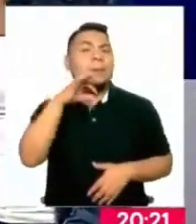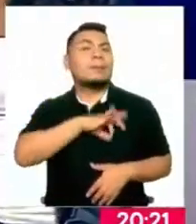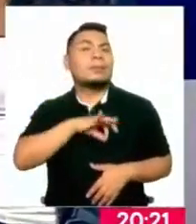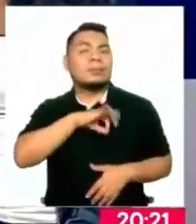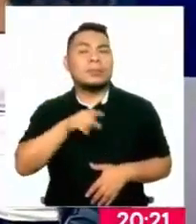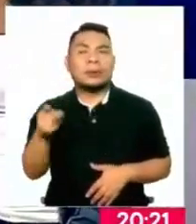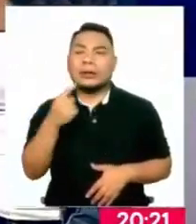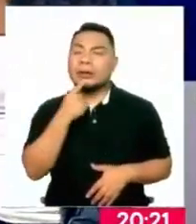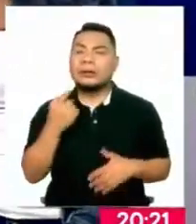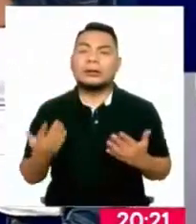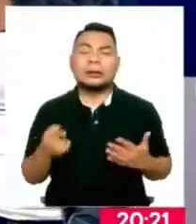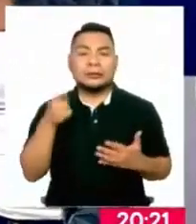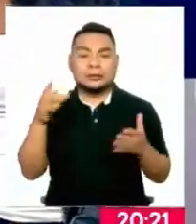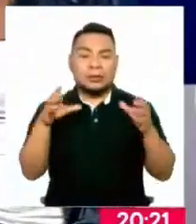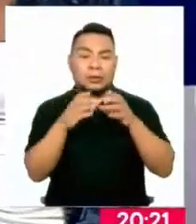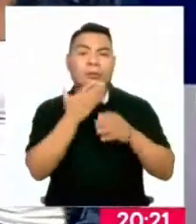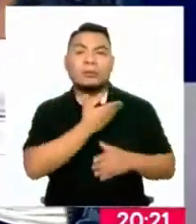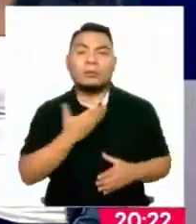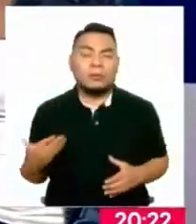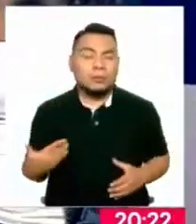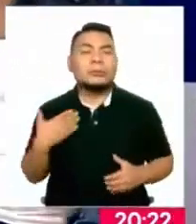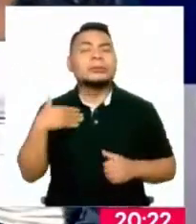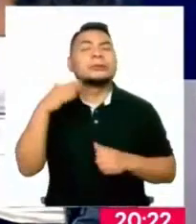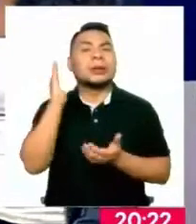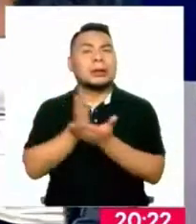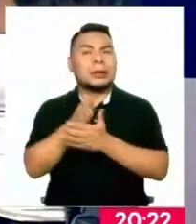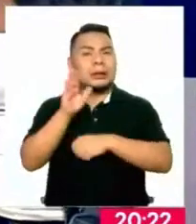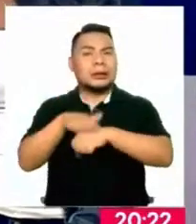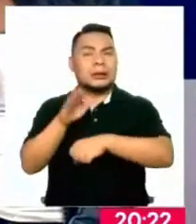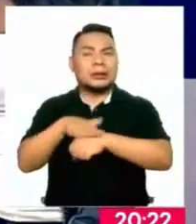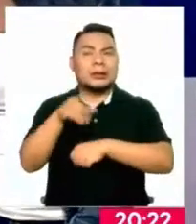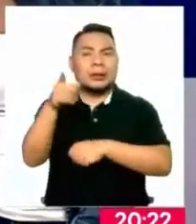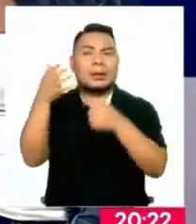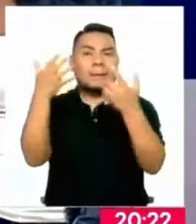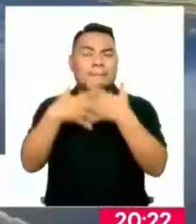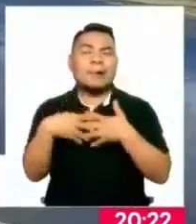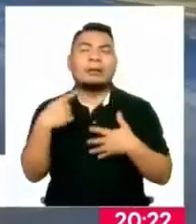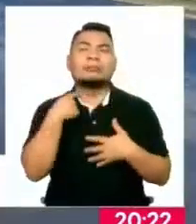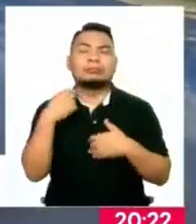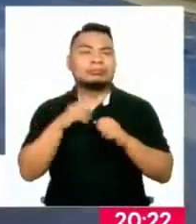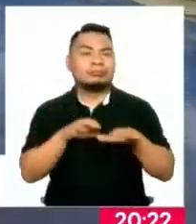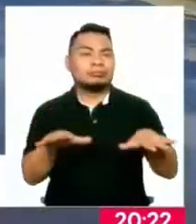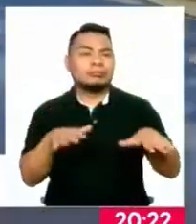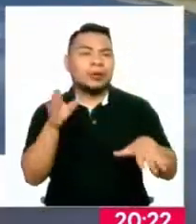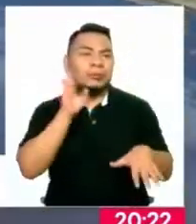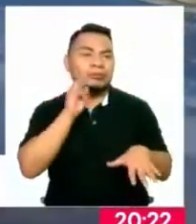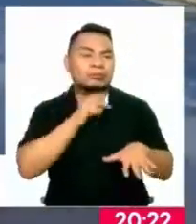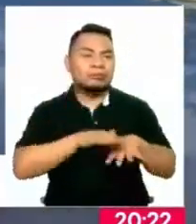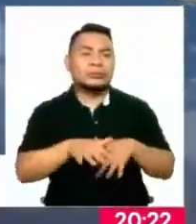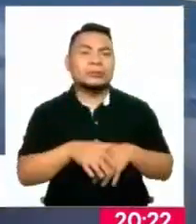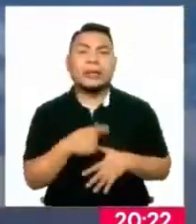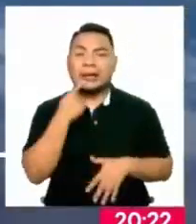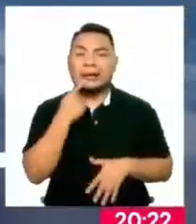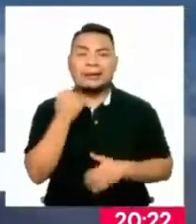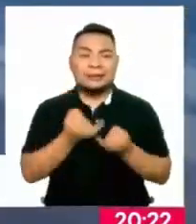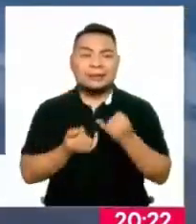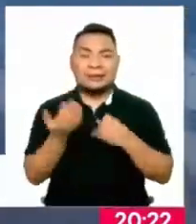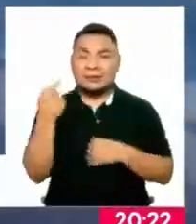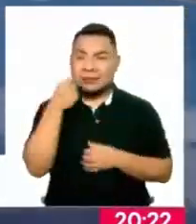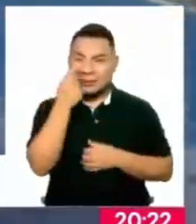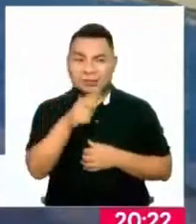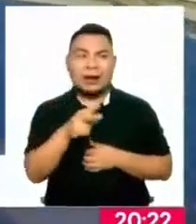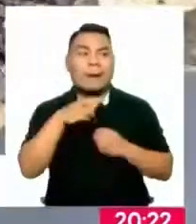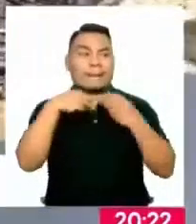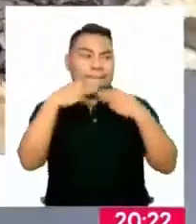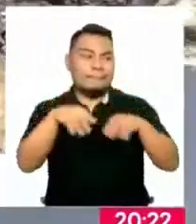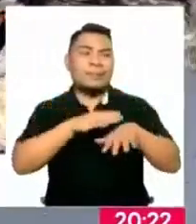para señalar que desde el Ejecutivo sancionarán a las empresas que contaminan, refiriéndose a los últimos acontecimientos